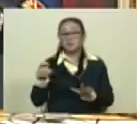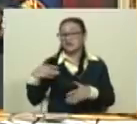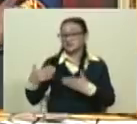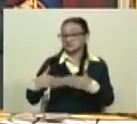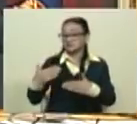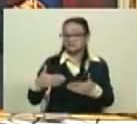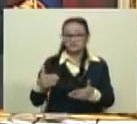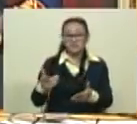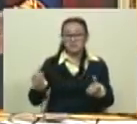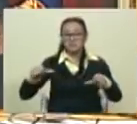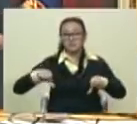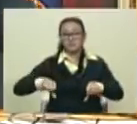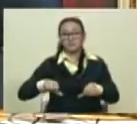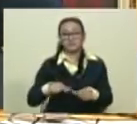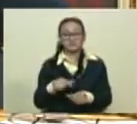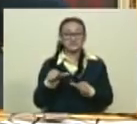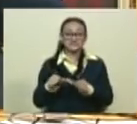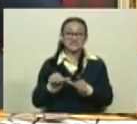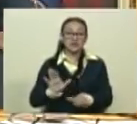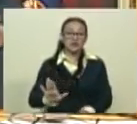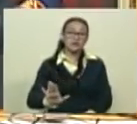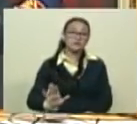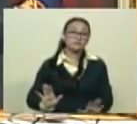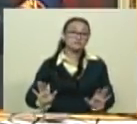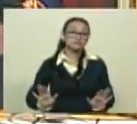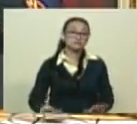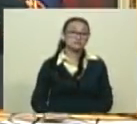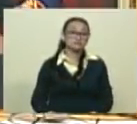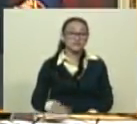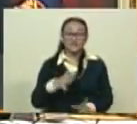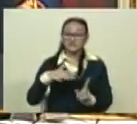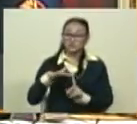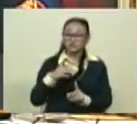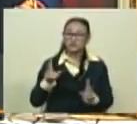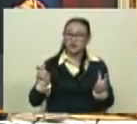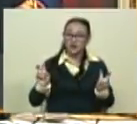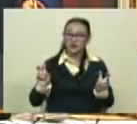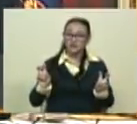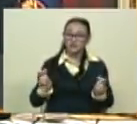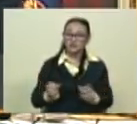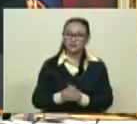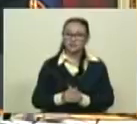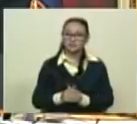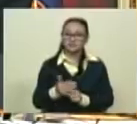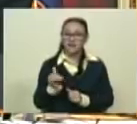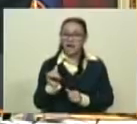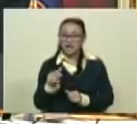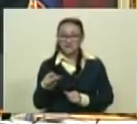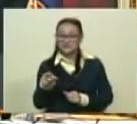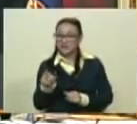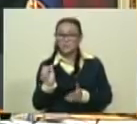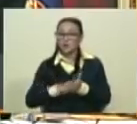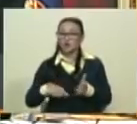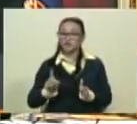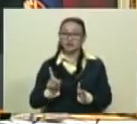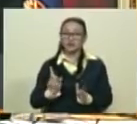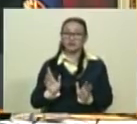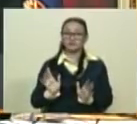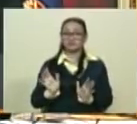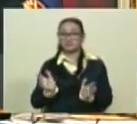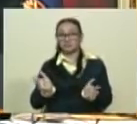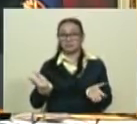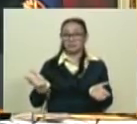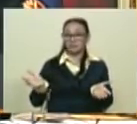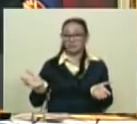que está allí, está allí. Es una situación extraña. Existe, pero no existe. Es una